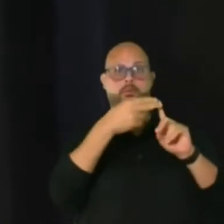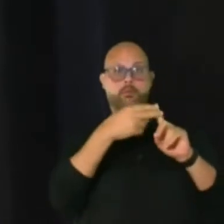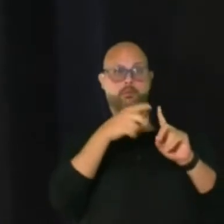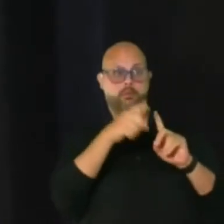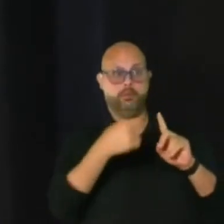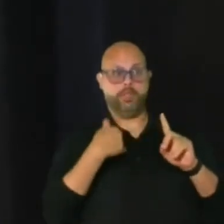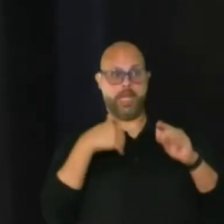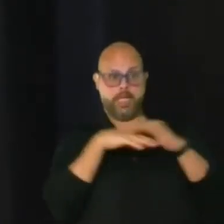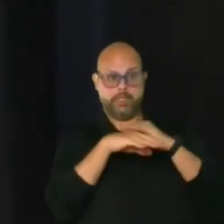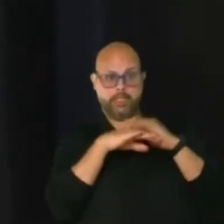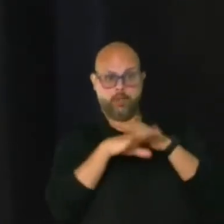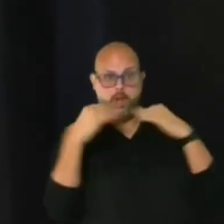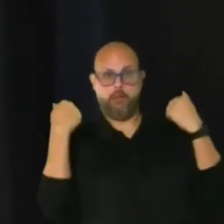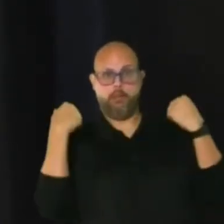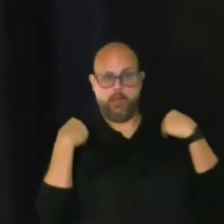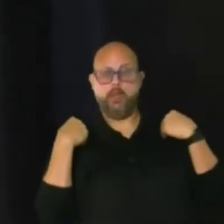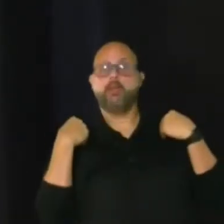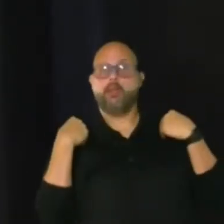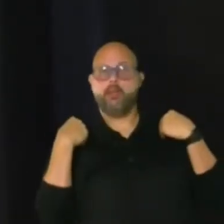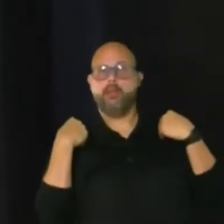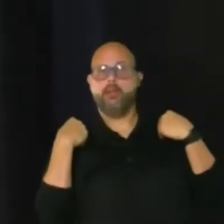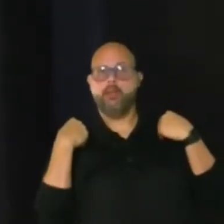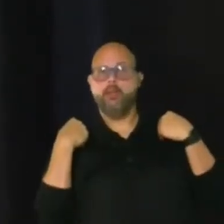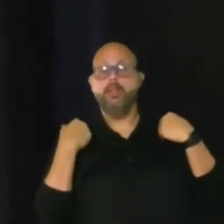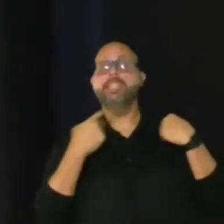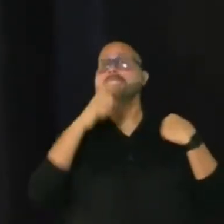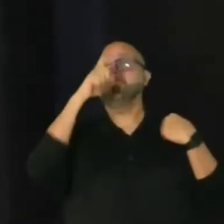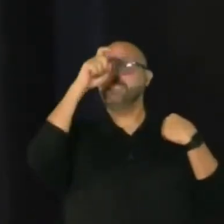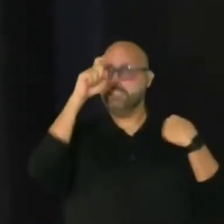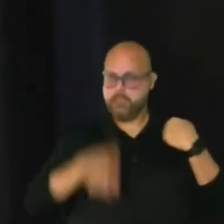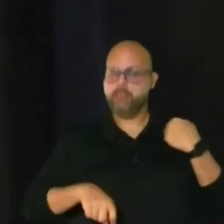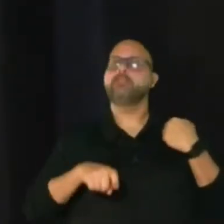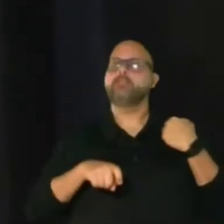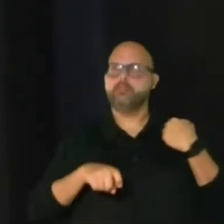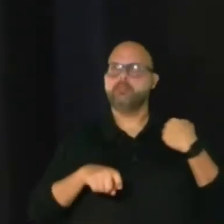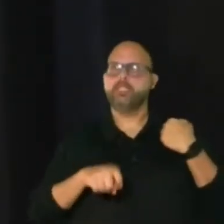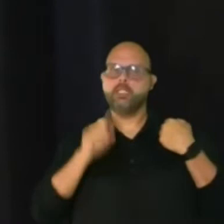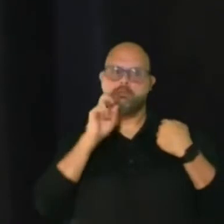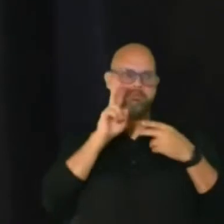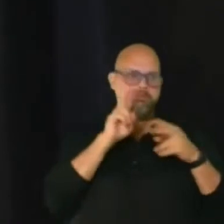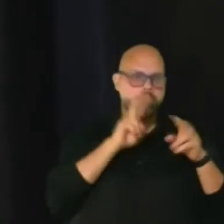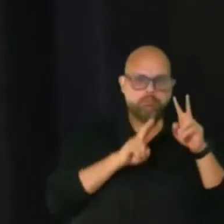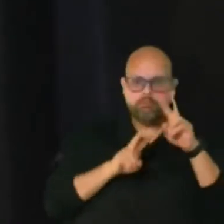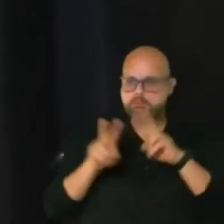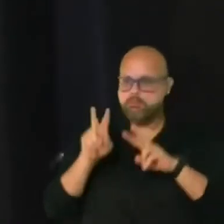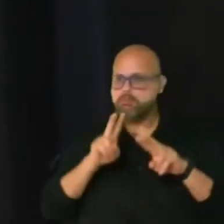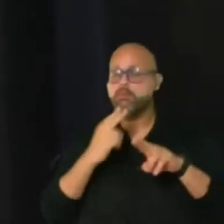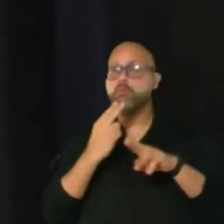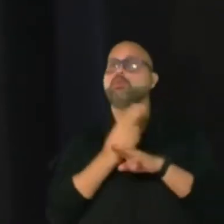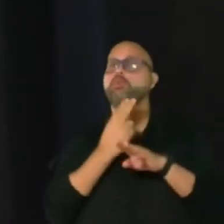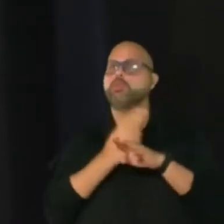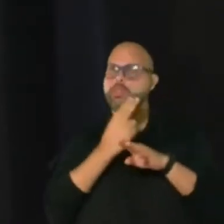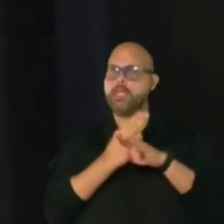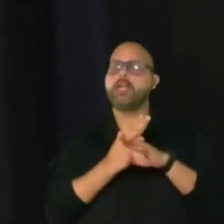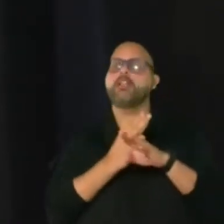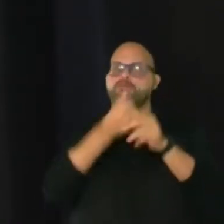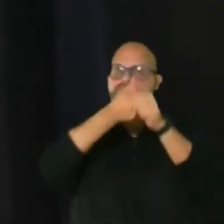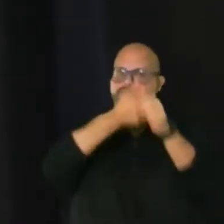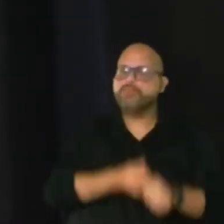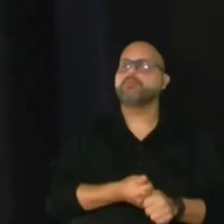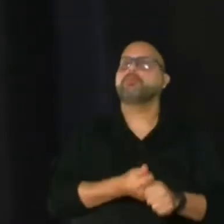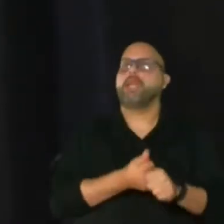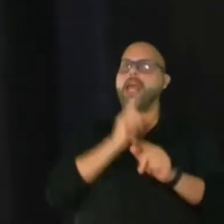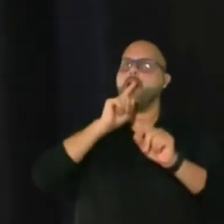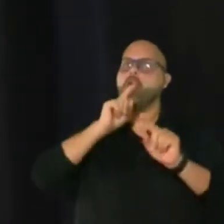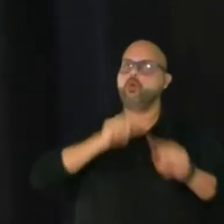playas o balnearios deberán cerciorarse de que sean utilizadas conforme lo establecido en esta orden.